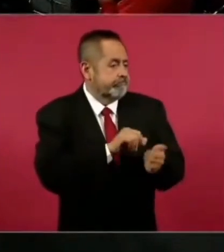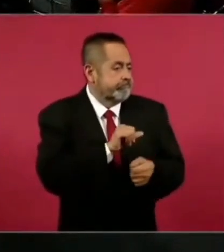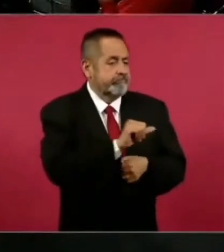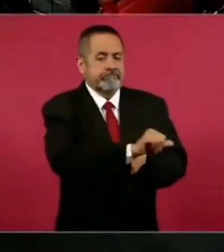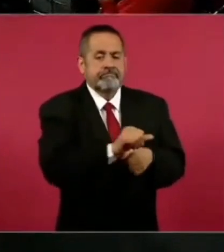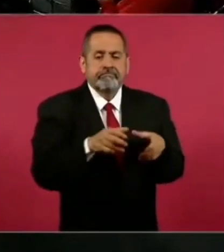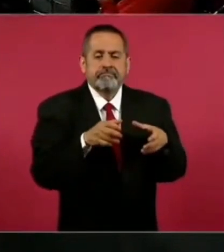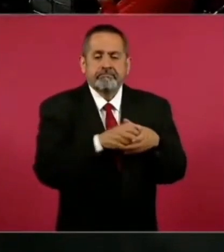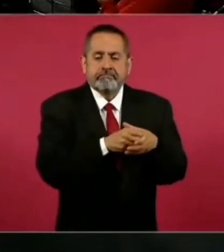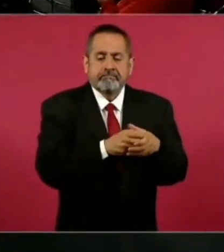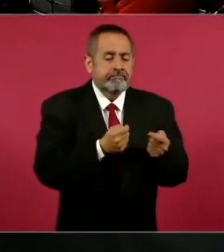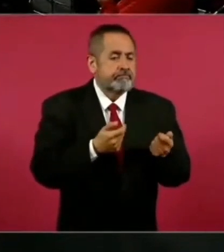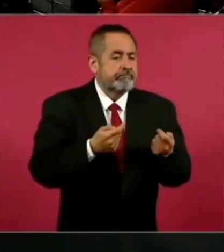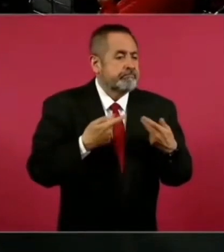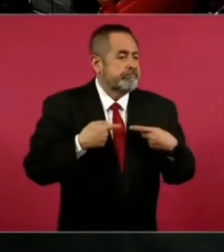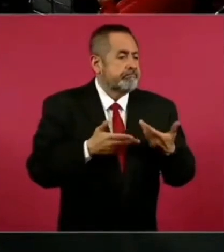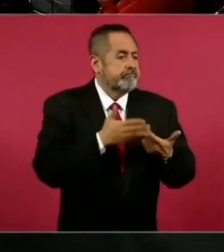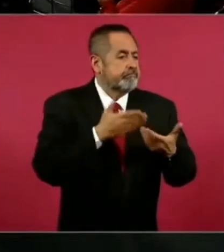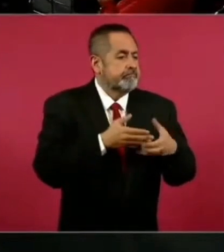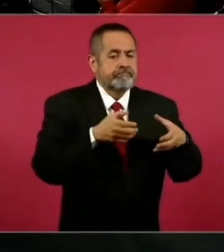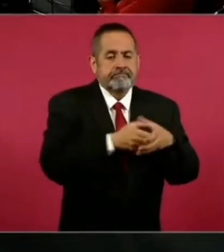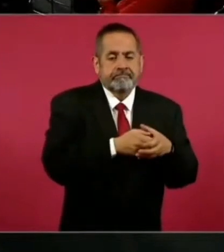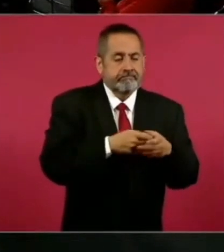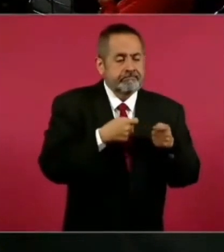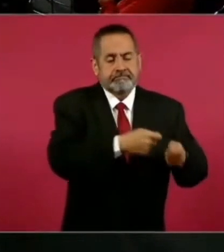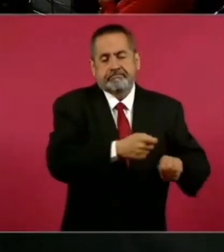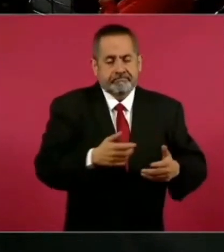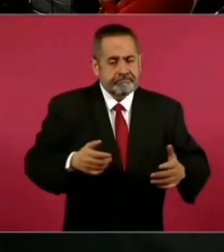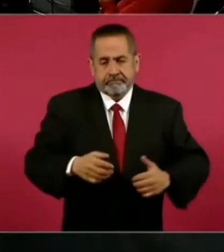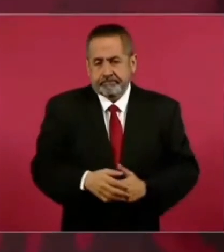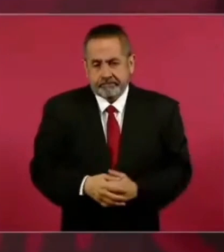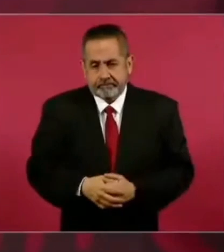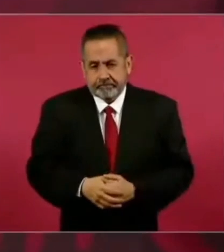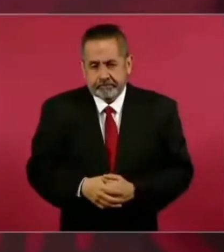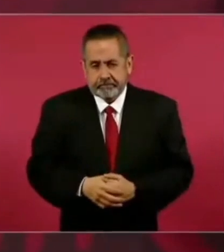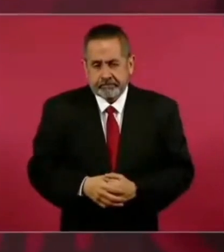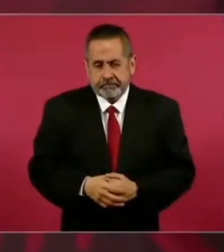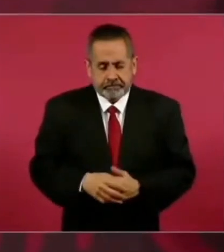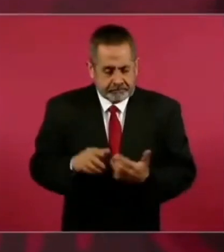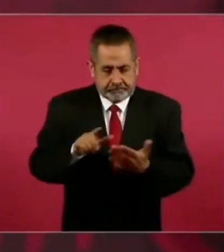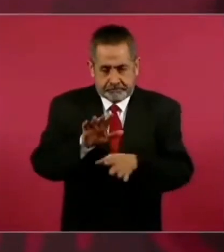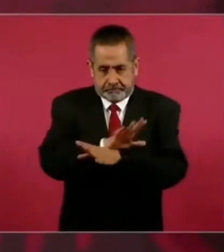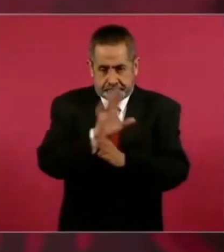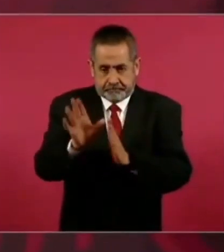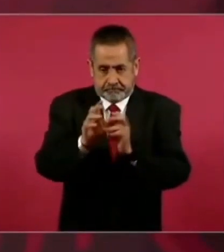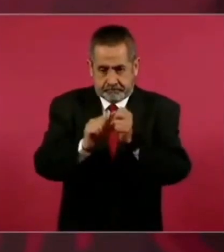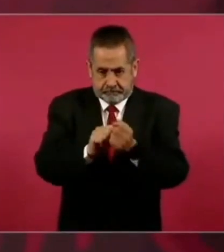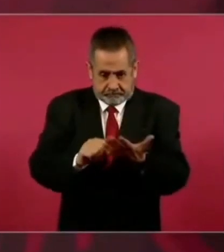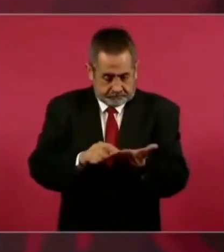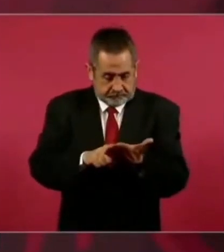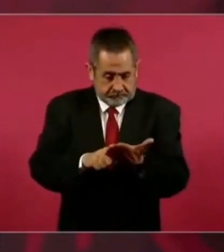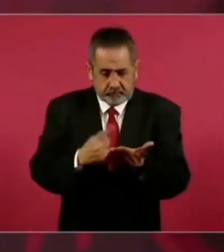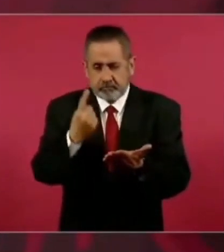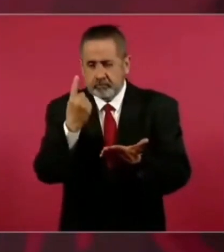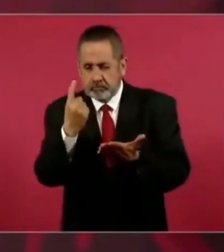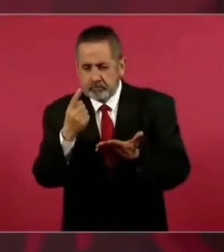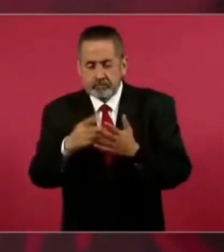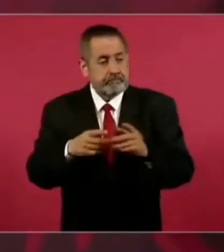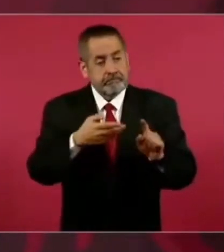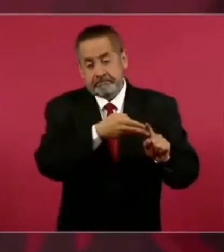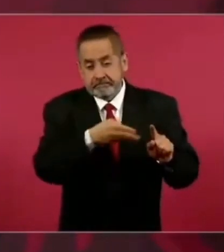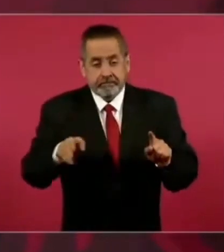minoría. No hay una sola reforma en 36